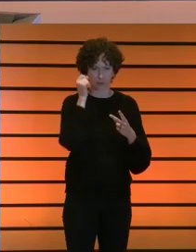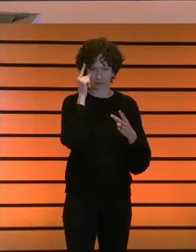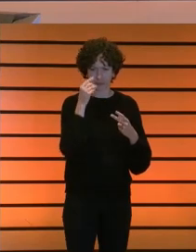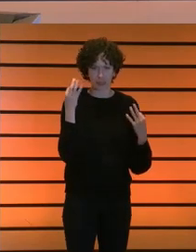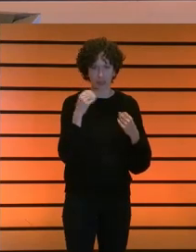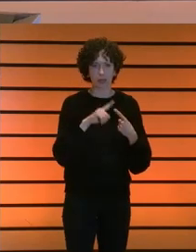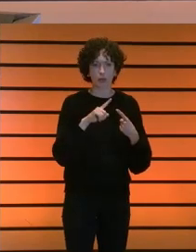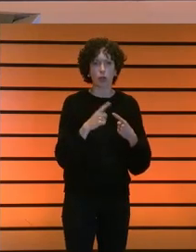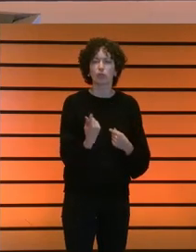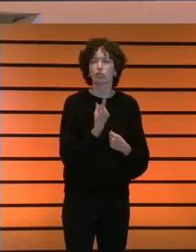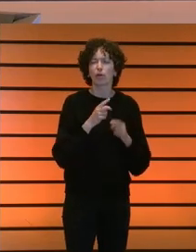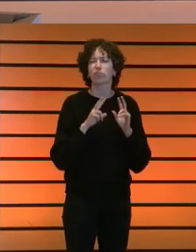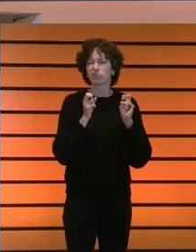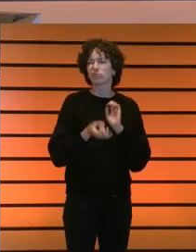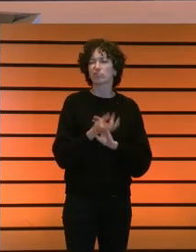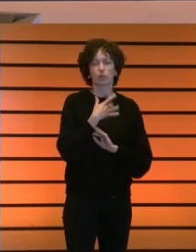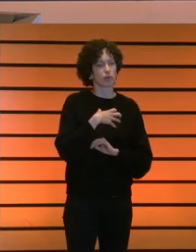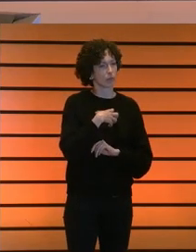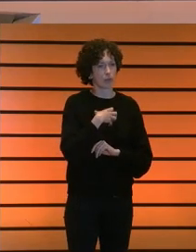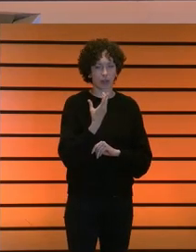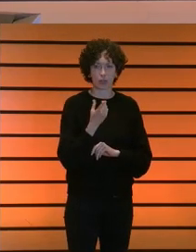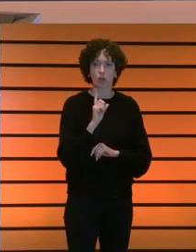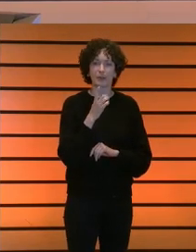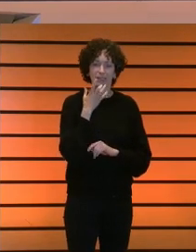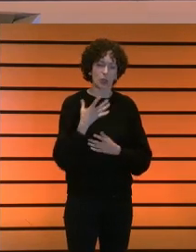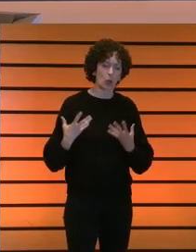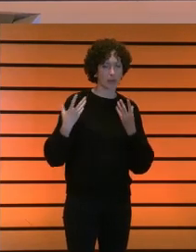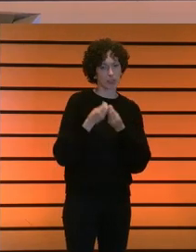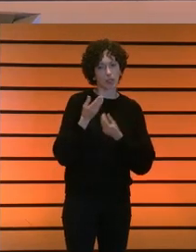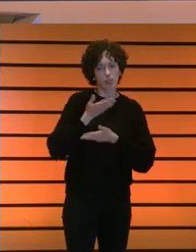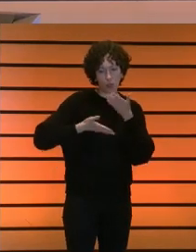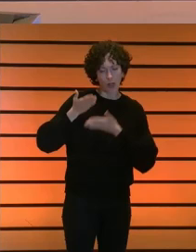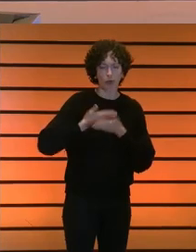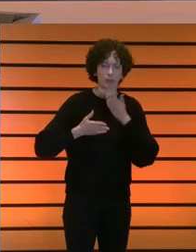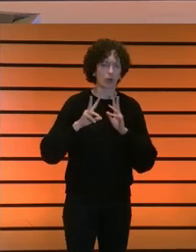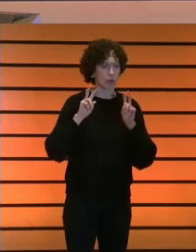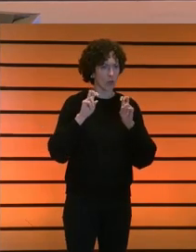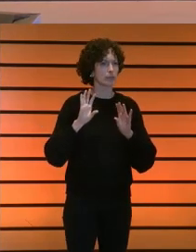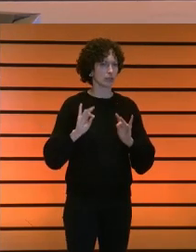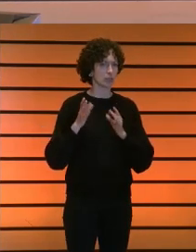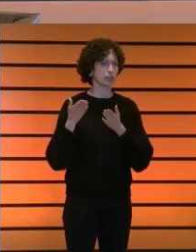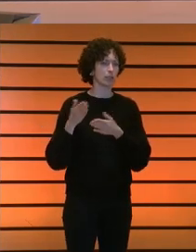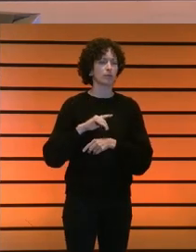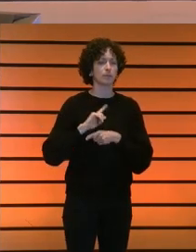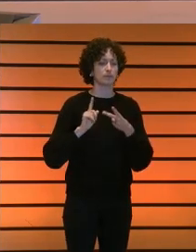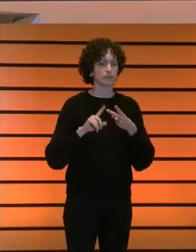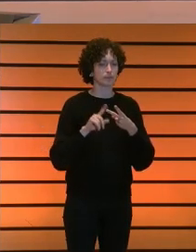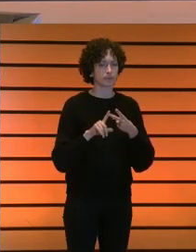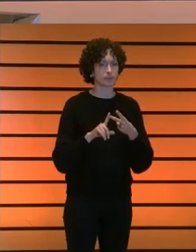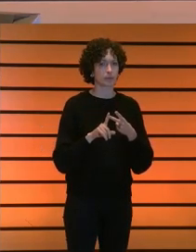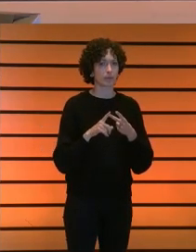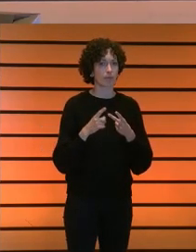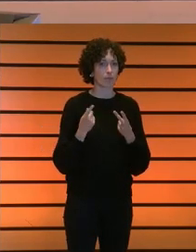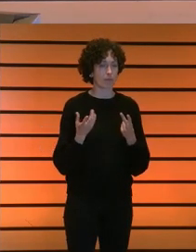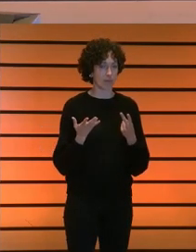que no se puede innovar solo solo se puede innovar En compañía en colaboración y la segunda es